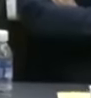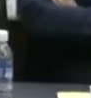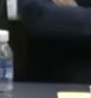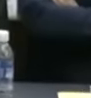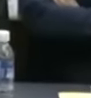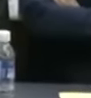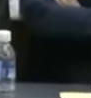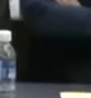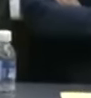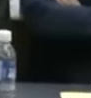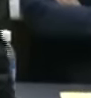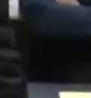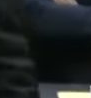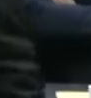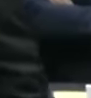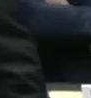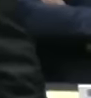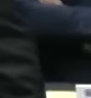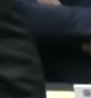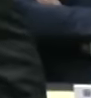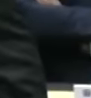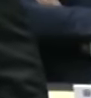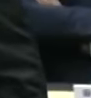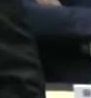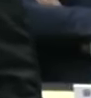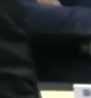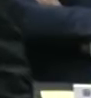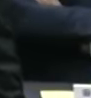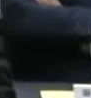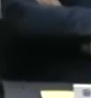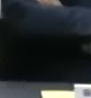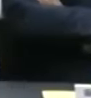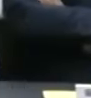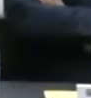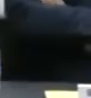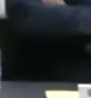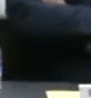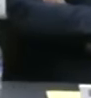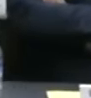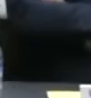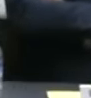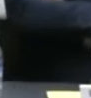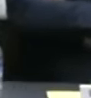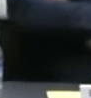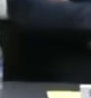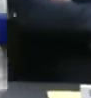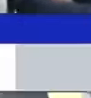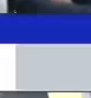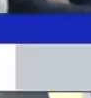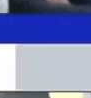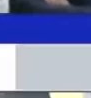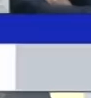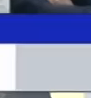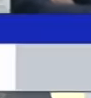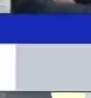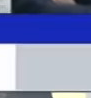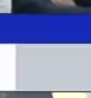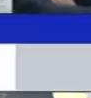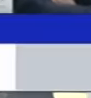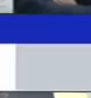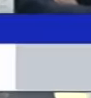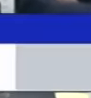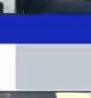condición de secretario general del partido. Tenemos un candidato presidencial como